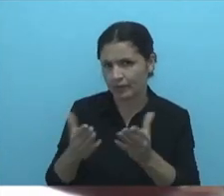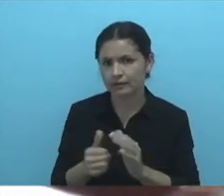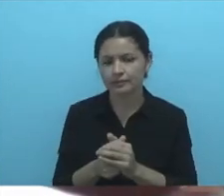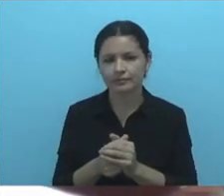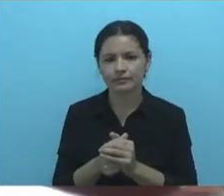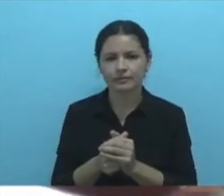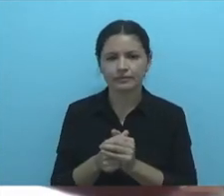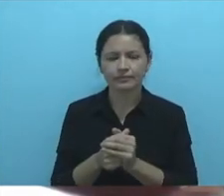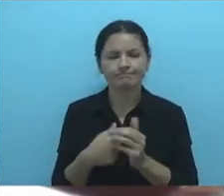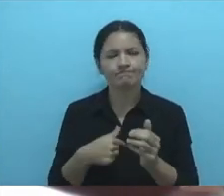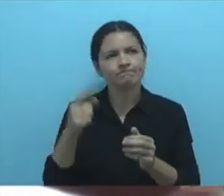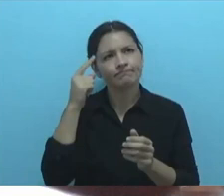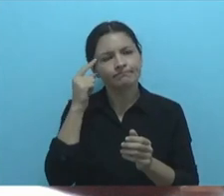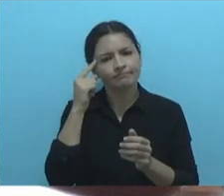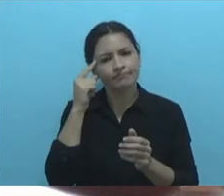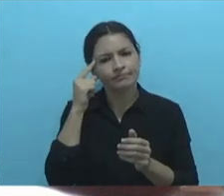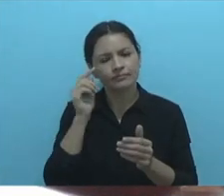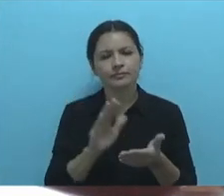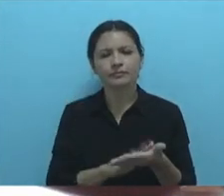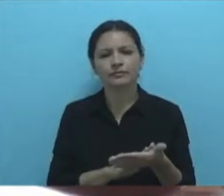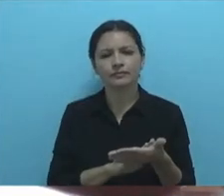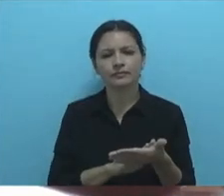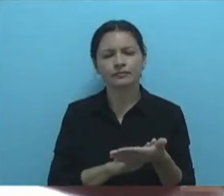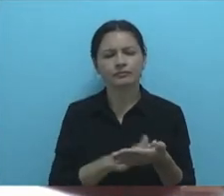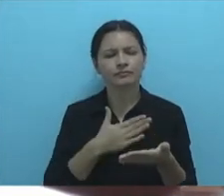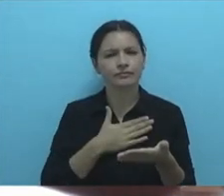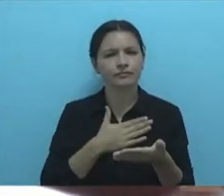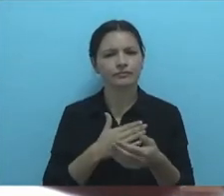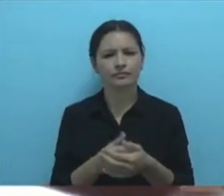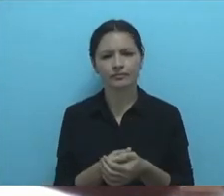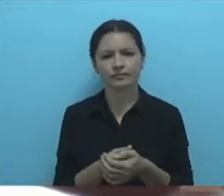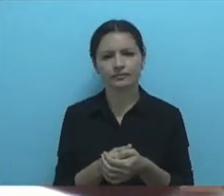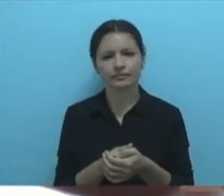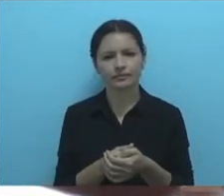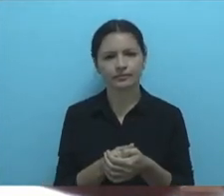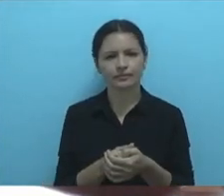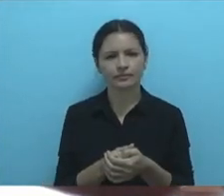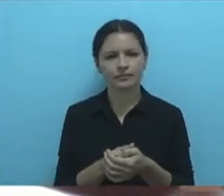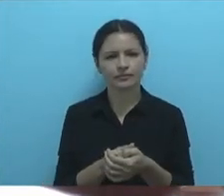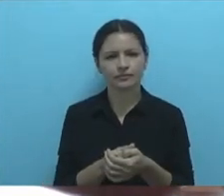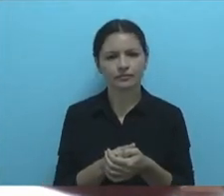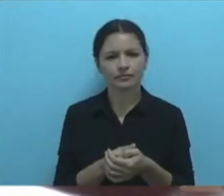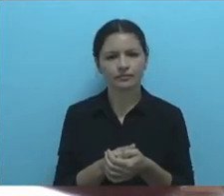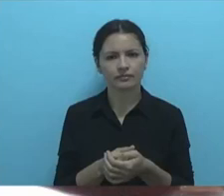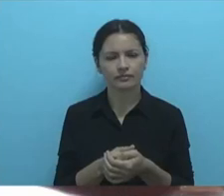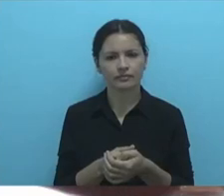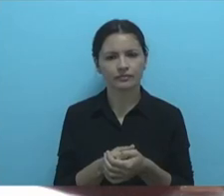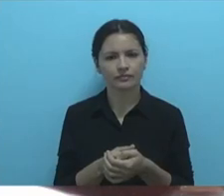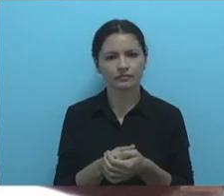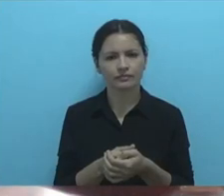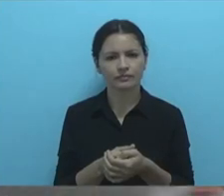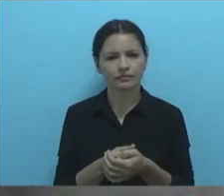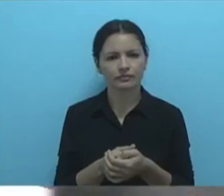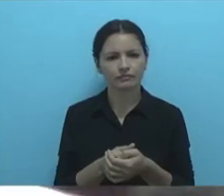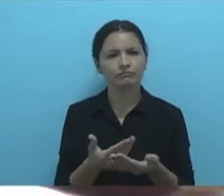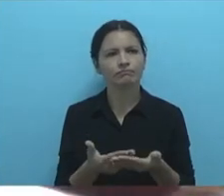quería compartir una reflexión más bien en términos personales porque es difícil a veces pensar que